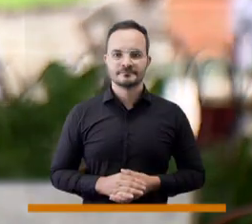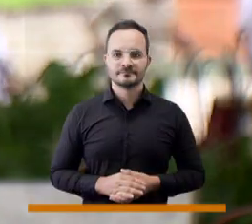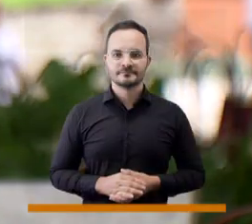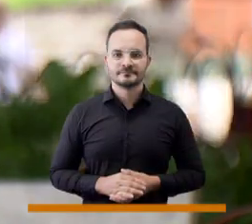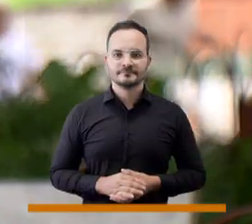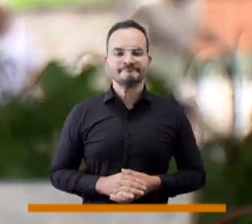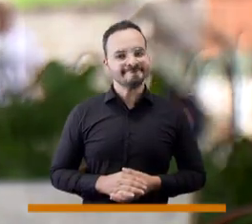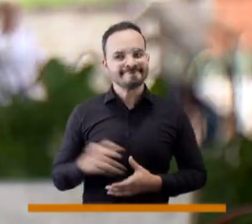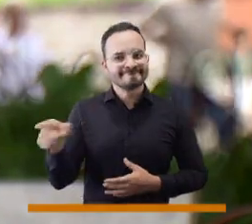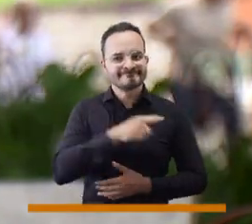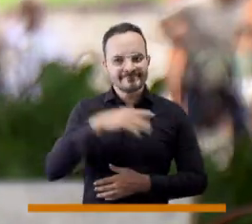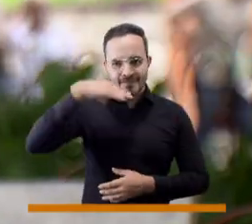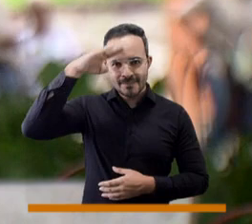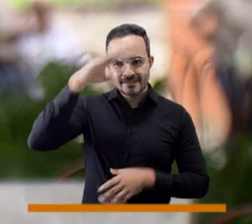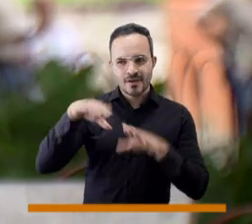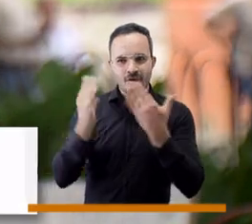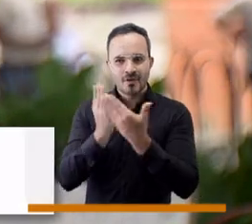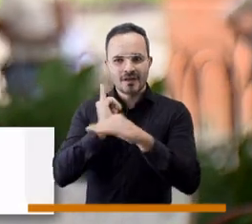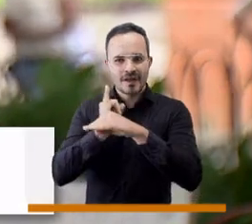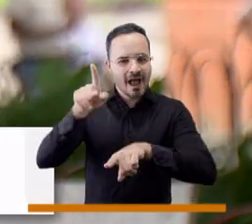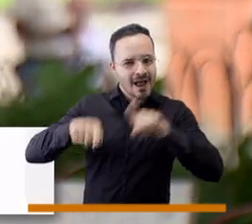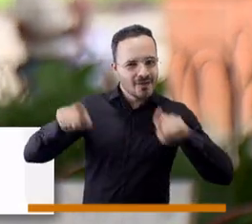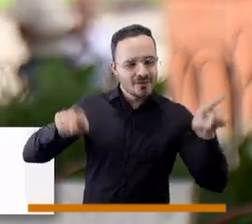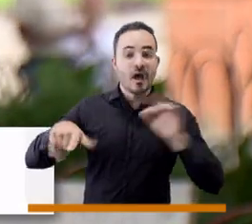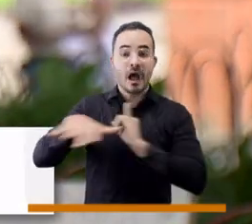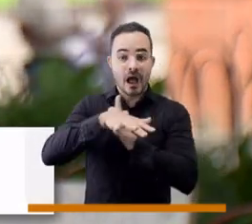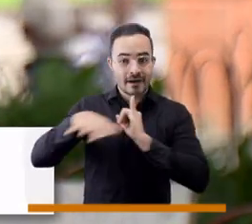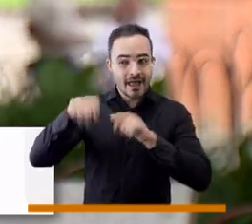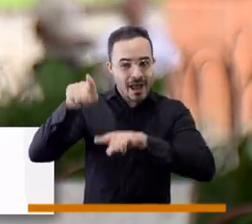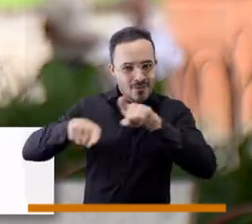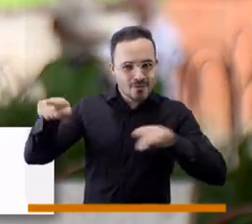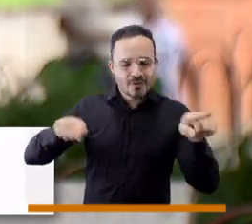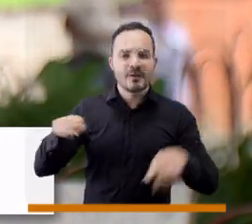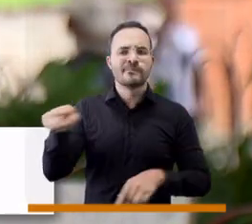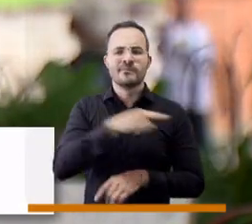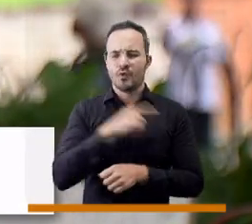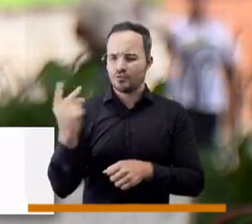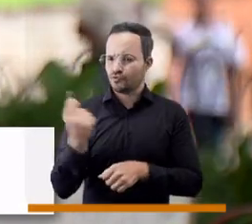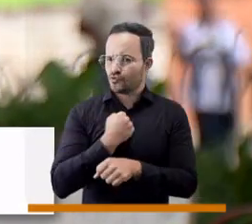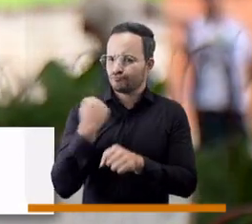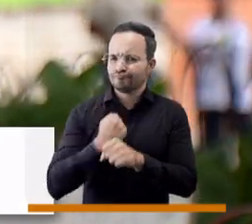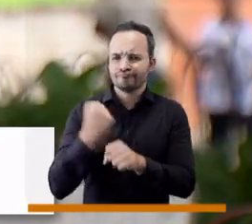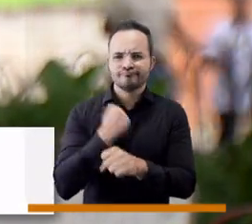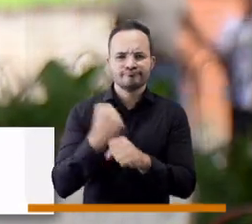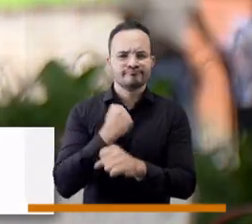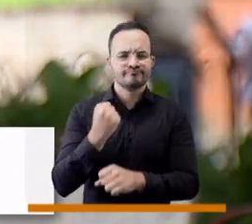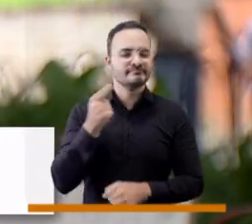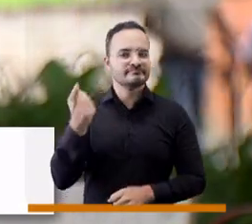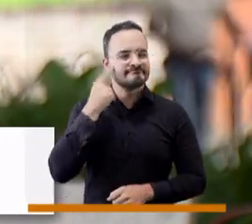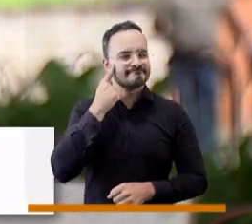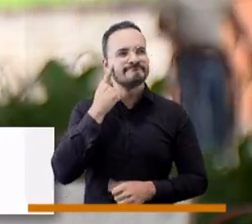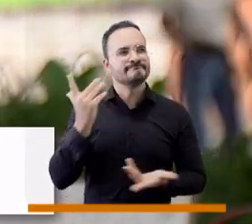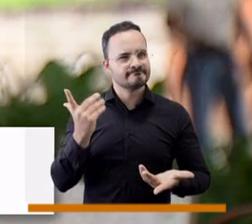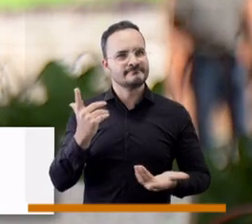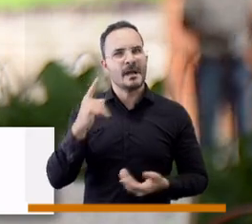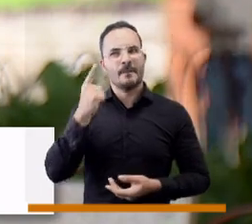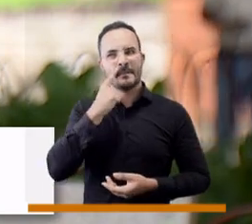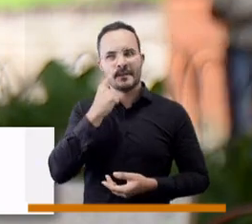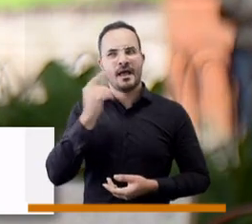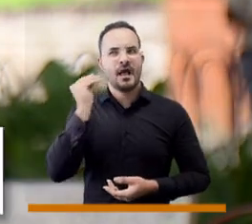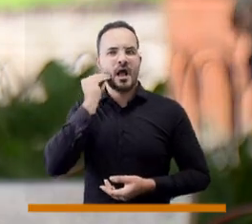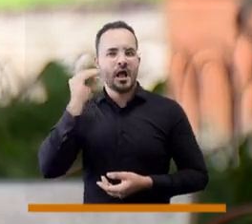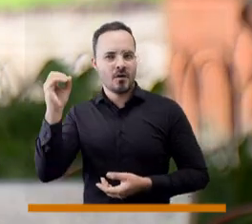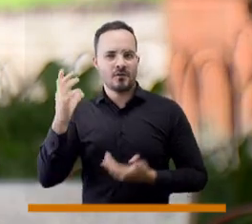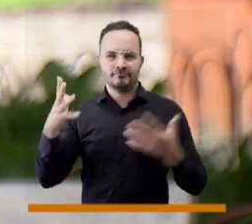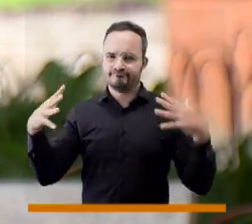en algunos colegios de Medellín y el área metropolitana están trabajando arduamente para recuperar esa tradición de padres y abuelos,